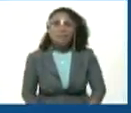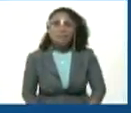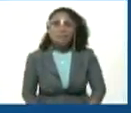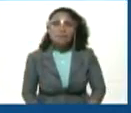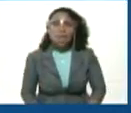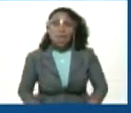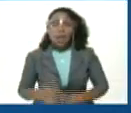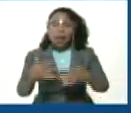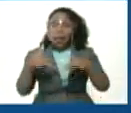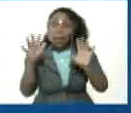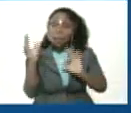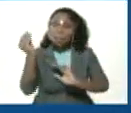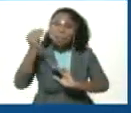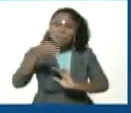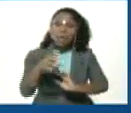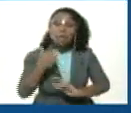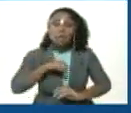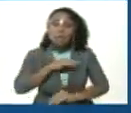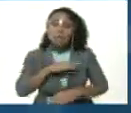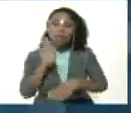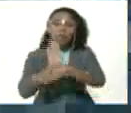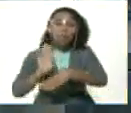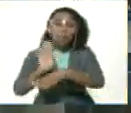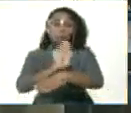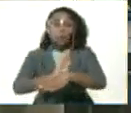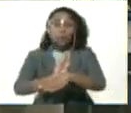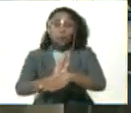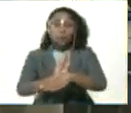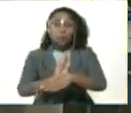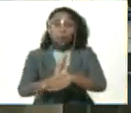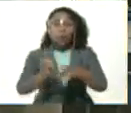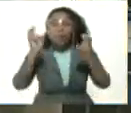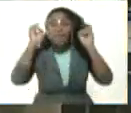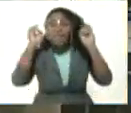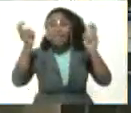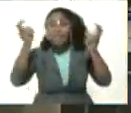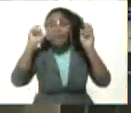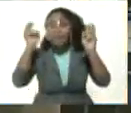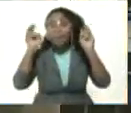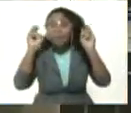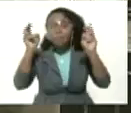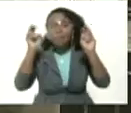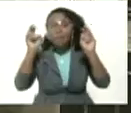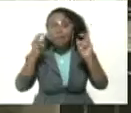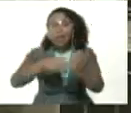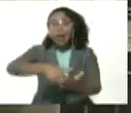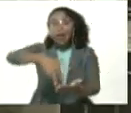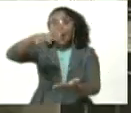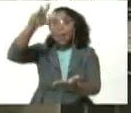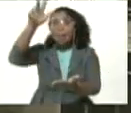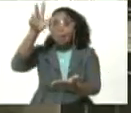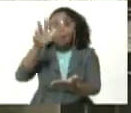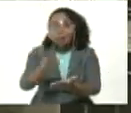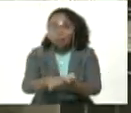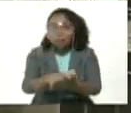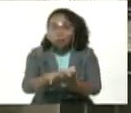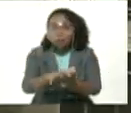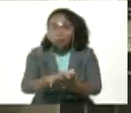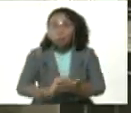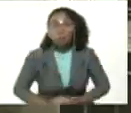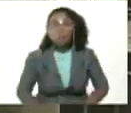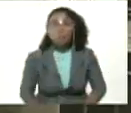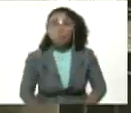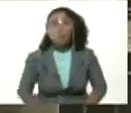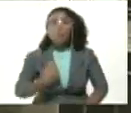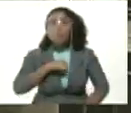Además, hemos protegido con los aranceles aprobados,